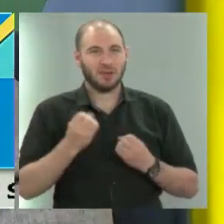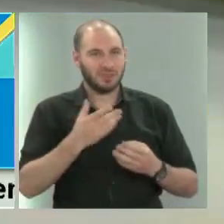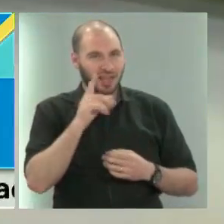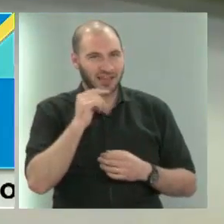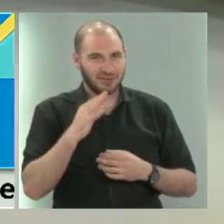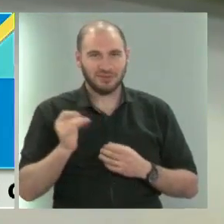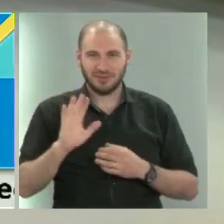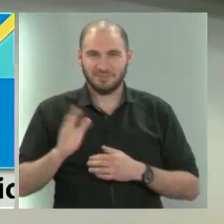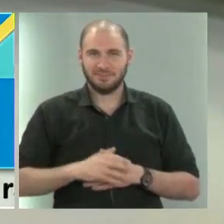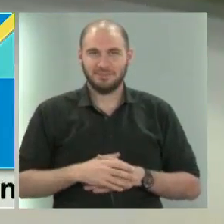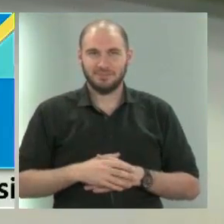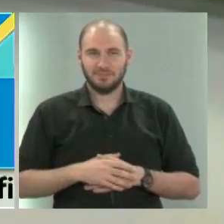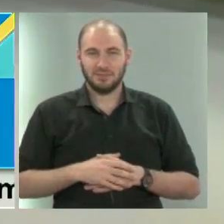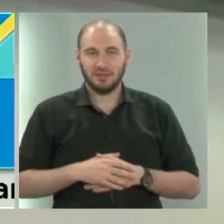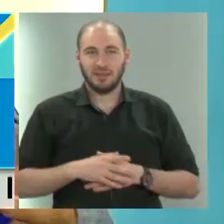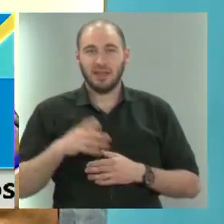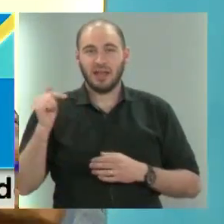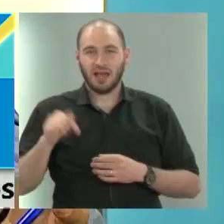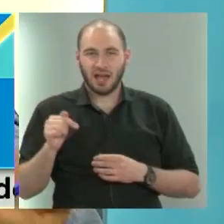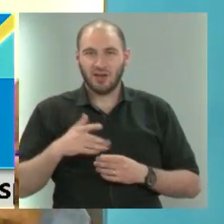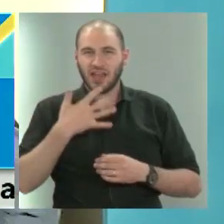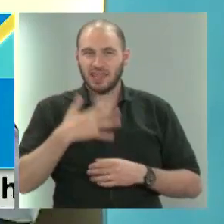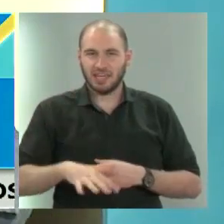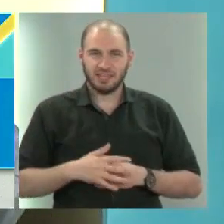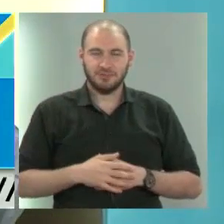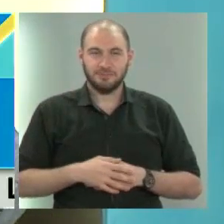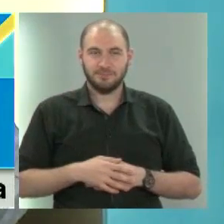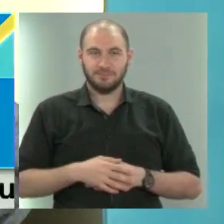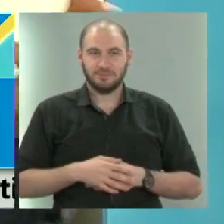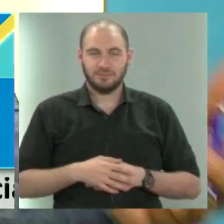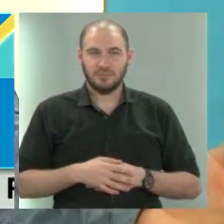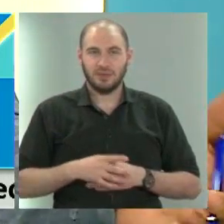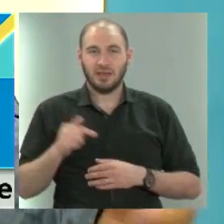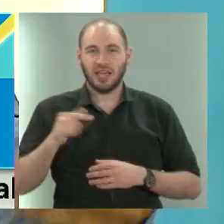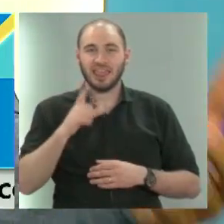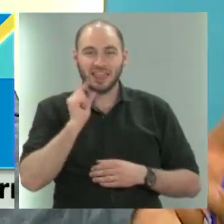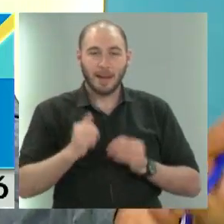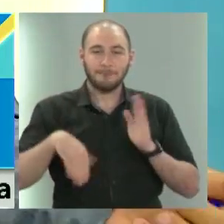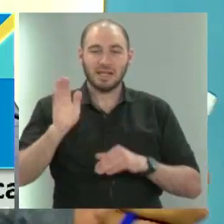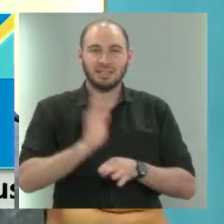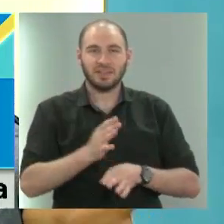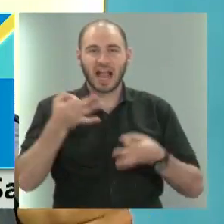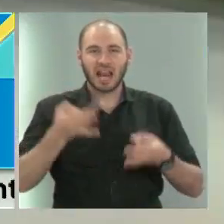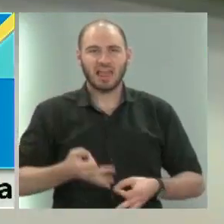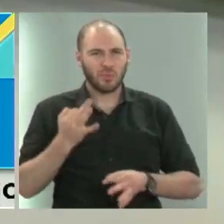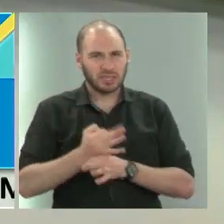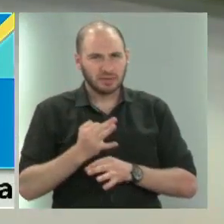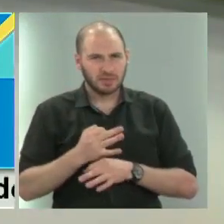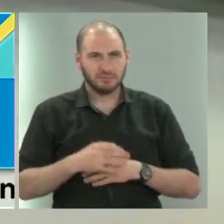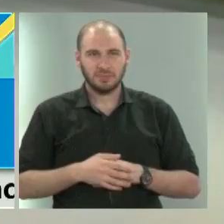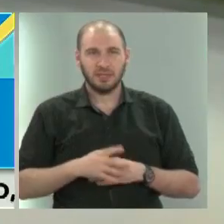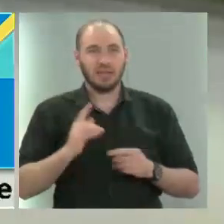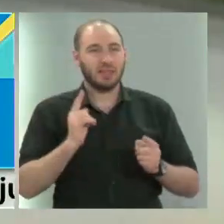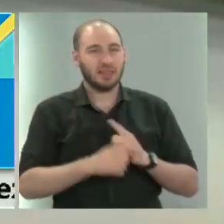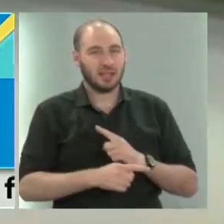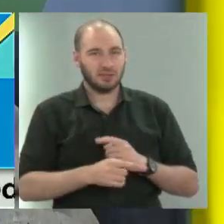Alejandro? Hola, ¿qué tal, Hugo? La idea es tratar un poco de entender esto de que mayor cantidad de días mejora la calidad educativa.